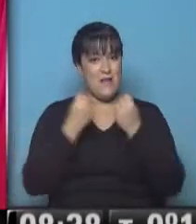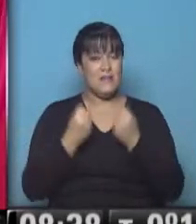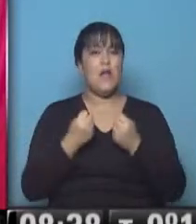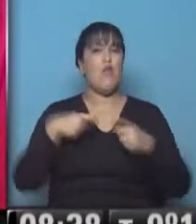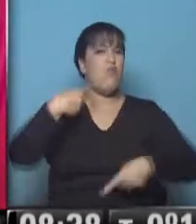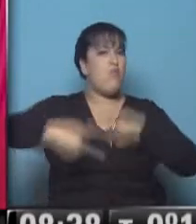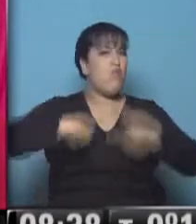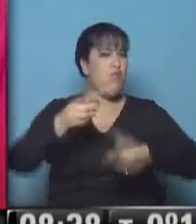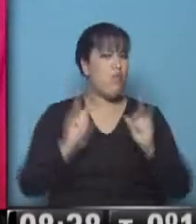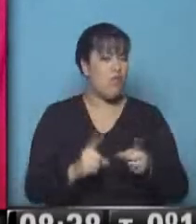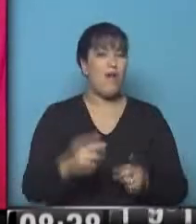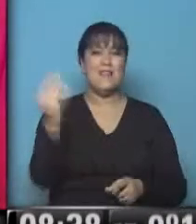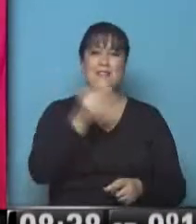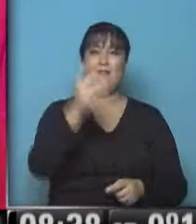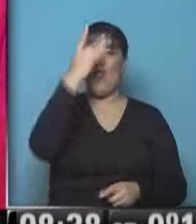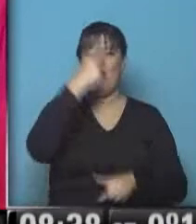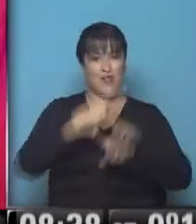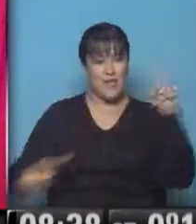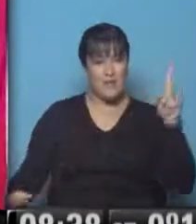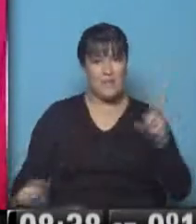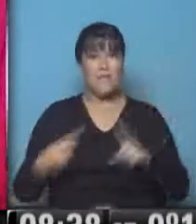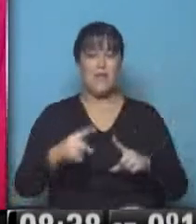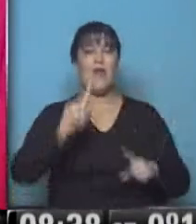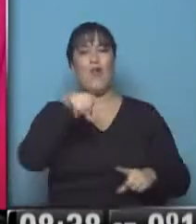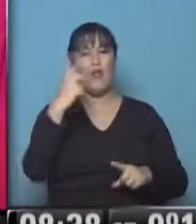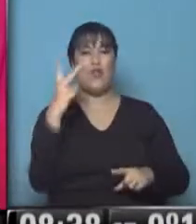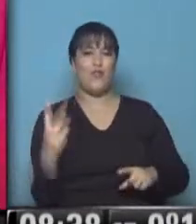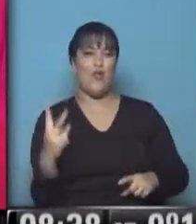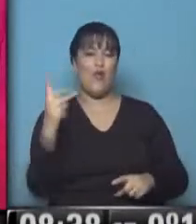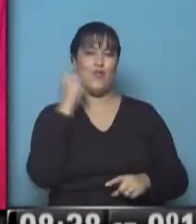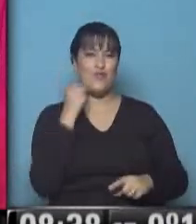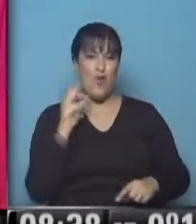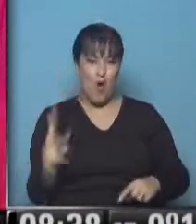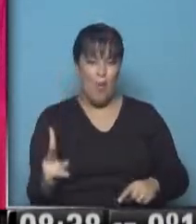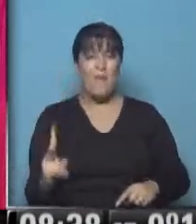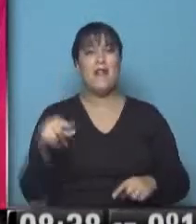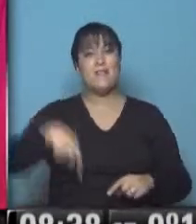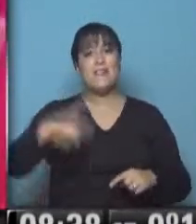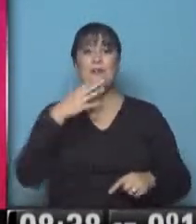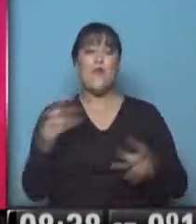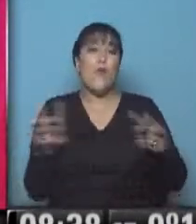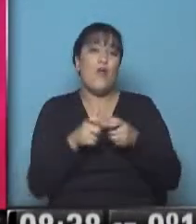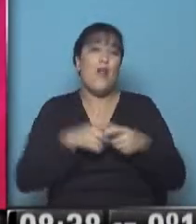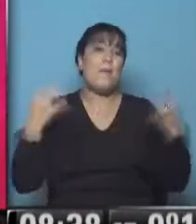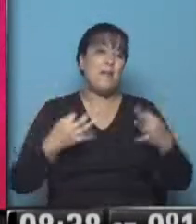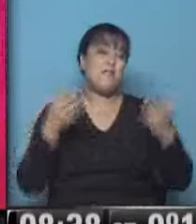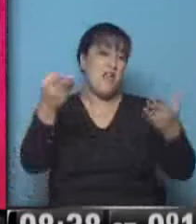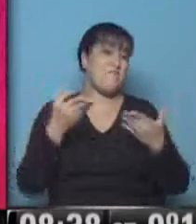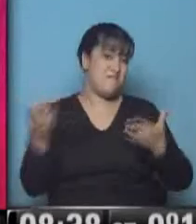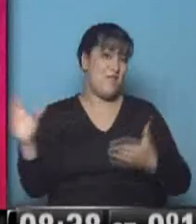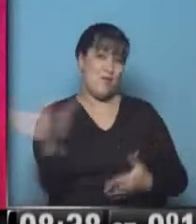el sábados 12 30 con pedro brieger y con raúl dellatorre así que vamos a hacer un programa especial los invitamos a todos a